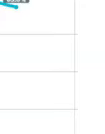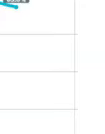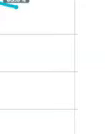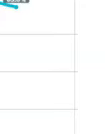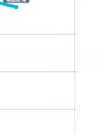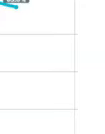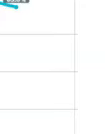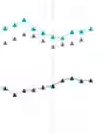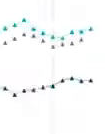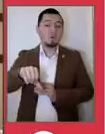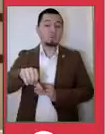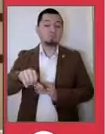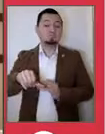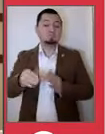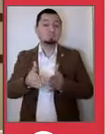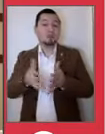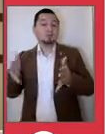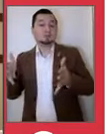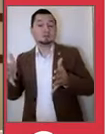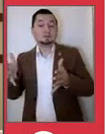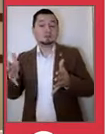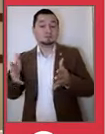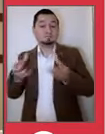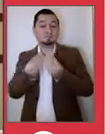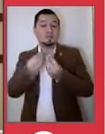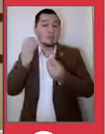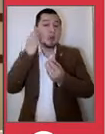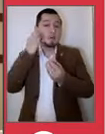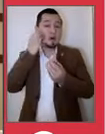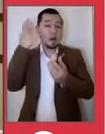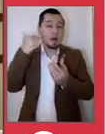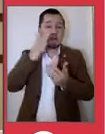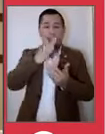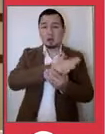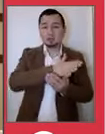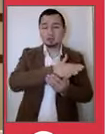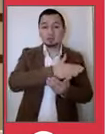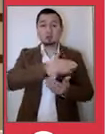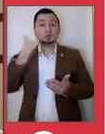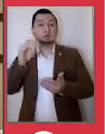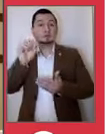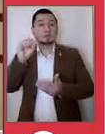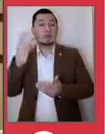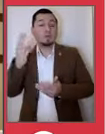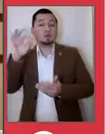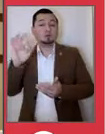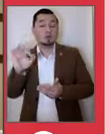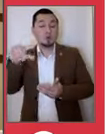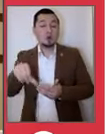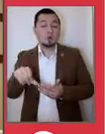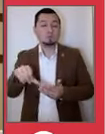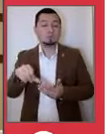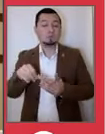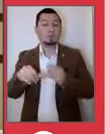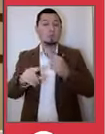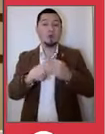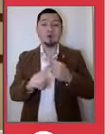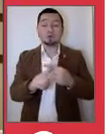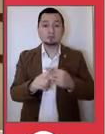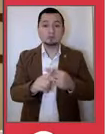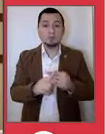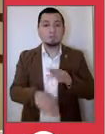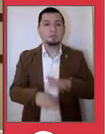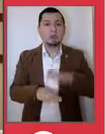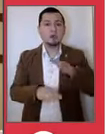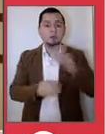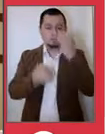ocupación camps también otro indicador que estamos midiendo y evaluando permanentemente es el de la positividad es decir